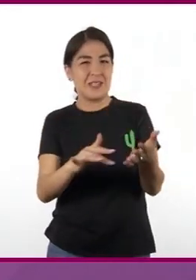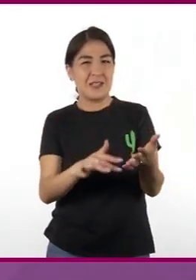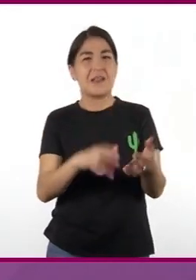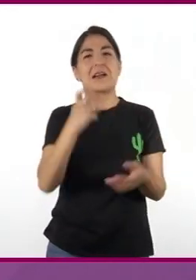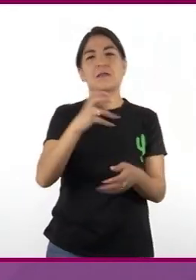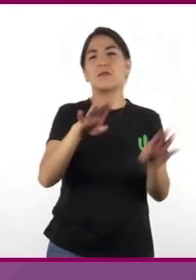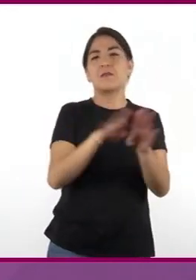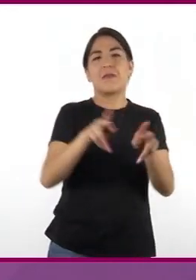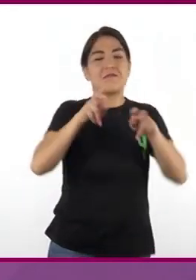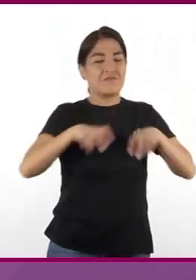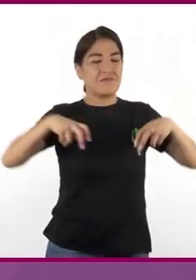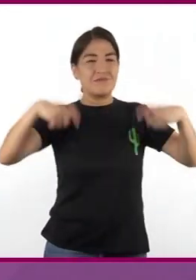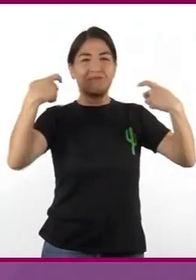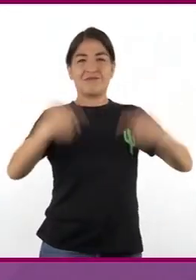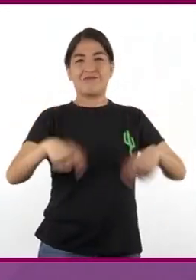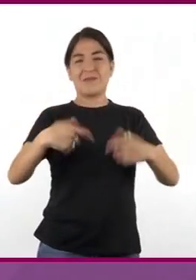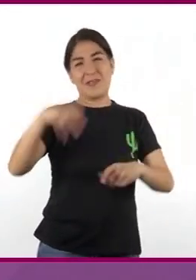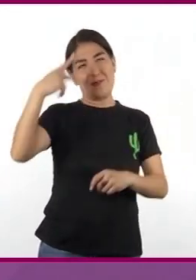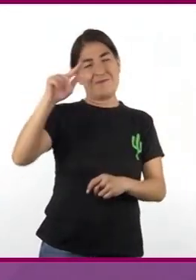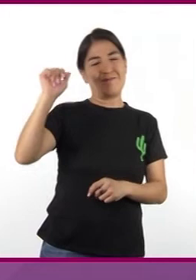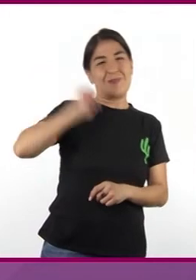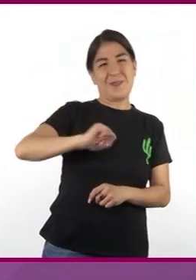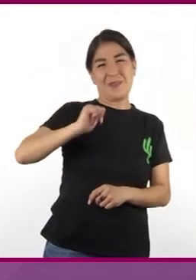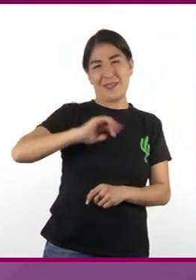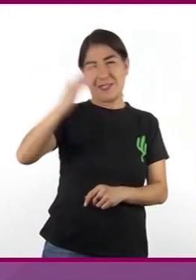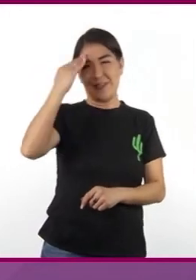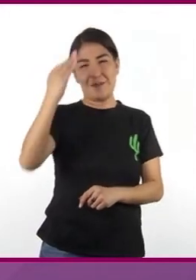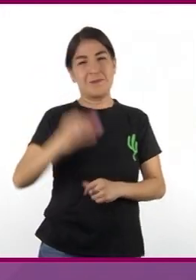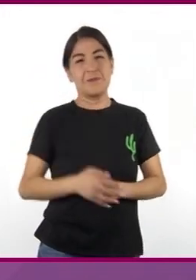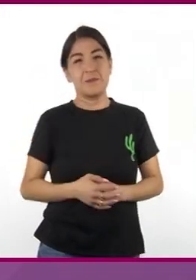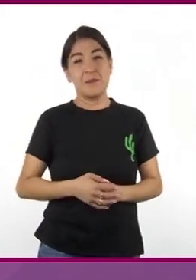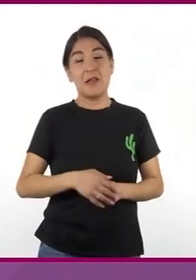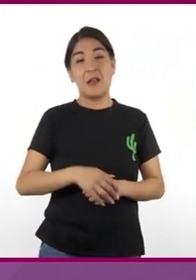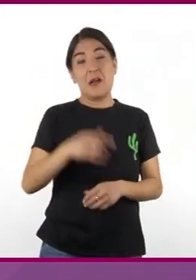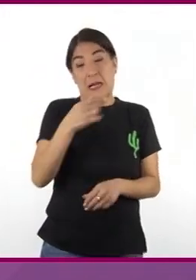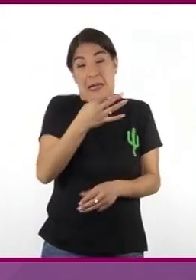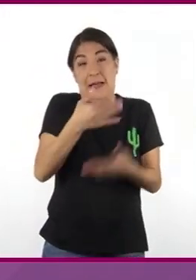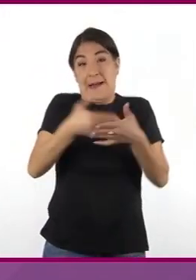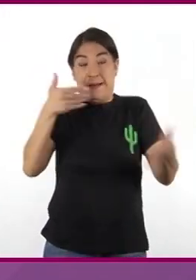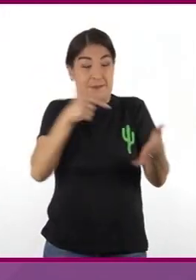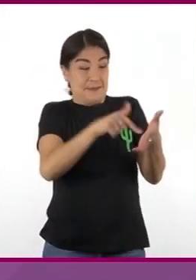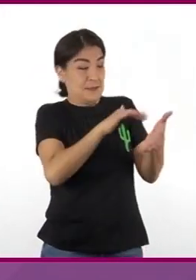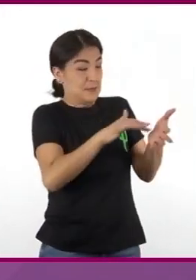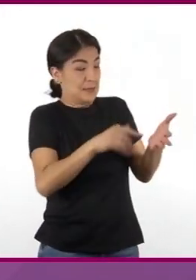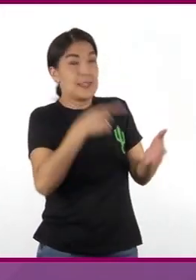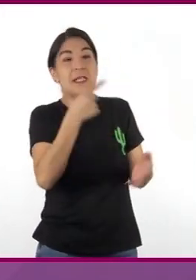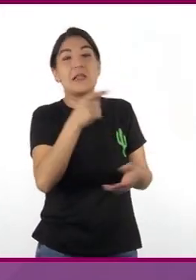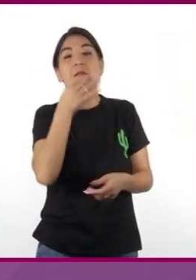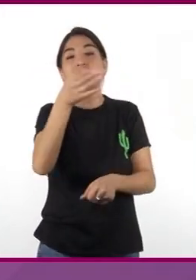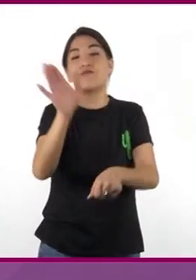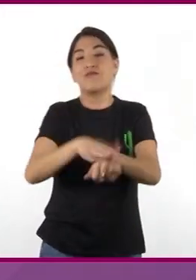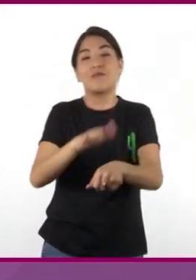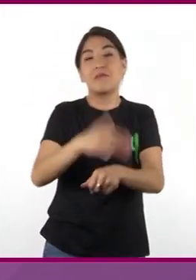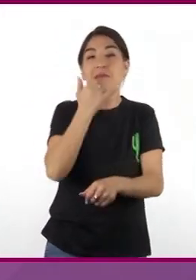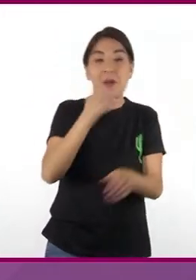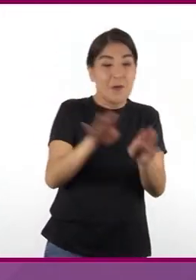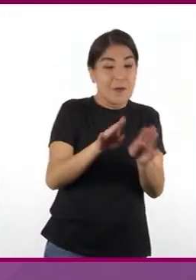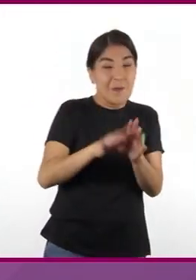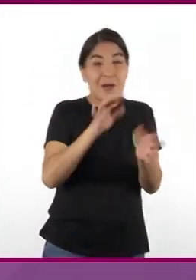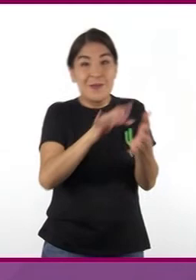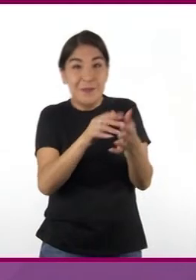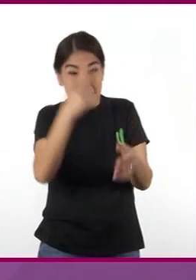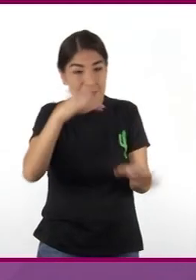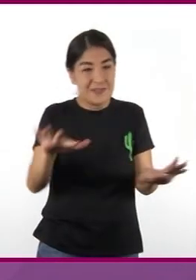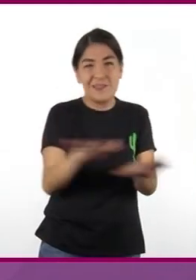los cortesanos. Advierte que no ha tenido tiempo para corregirlos por la prisa de los traslados,